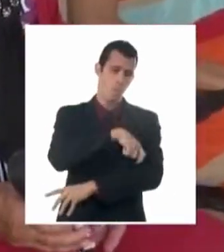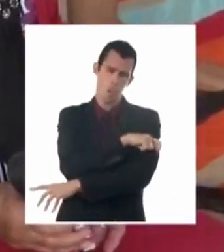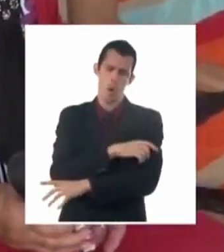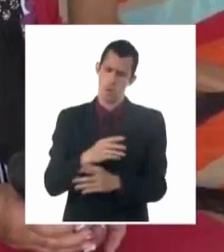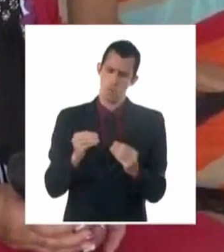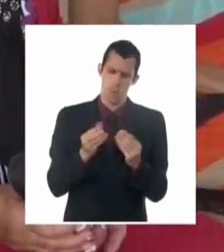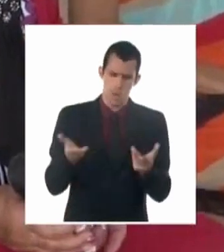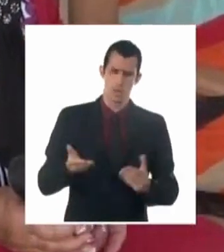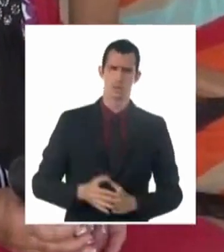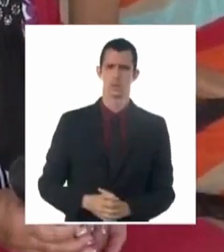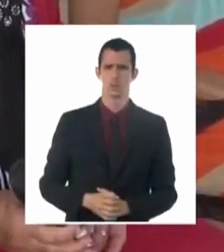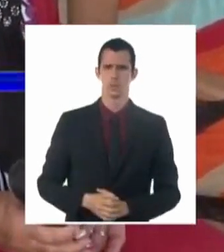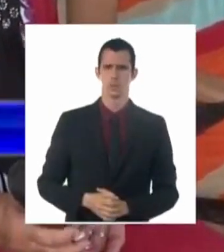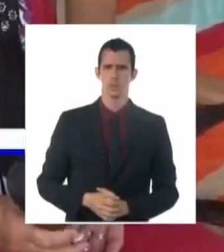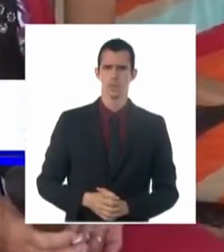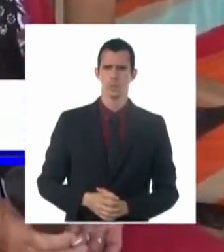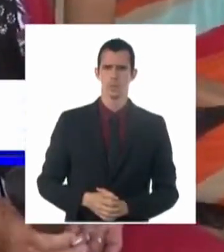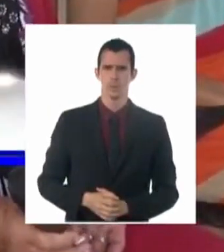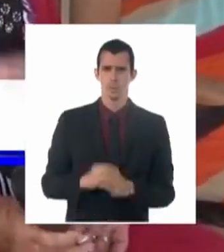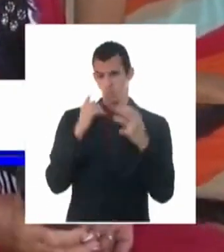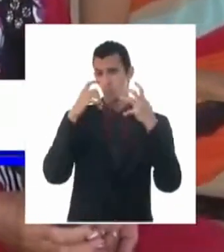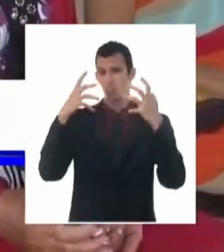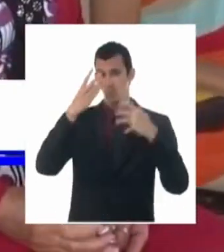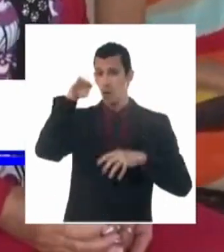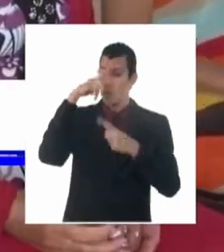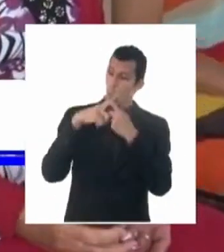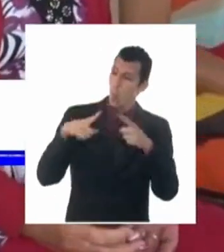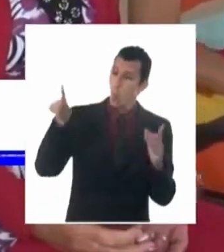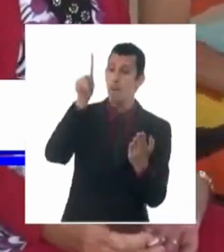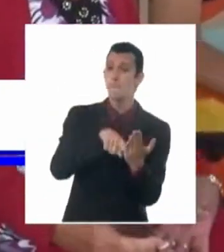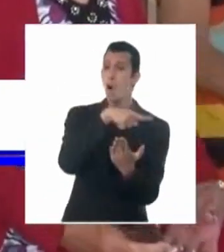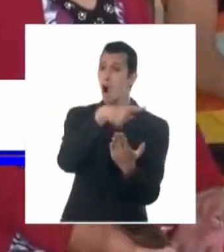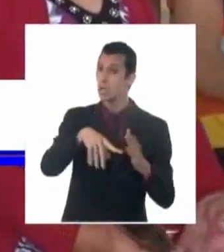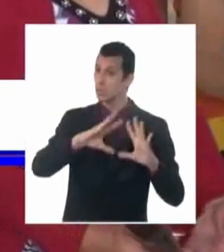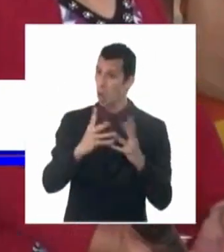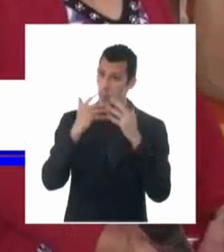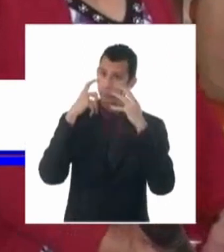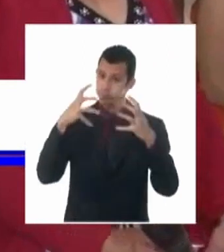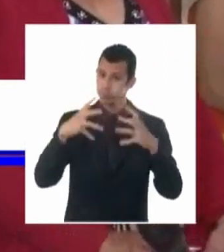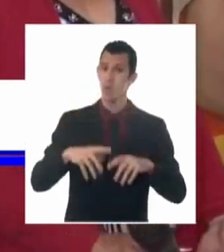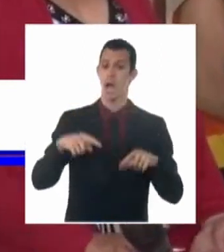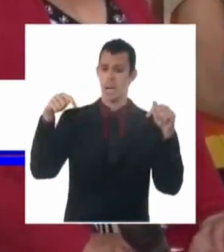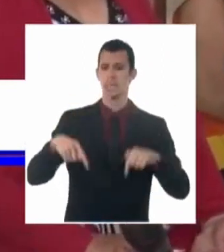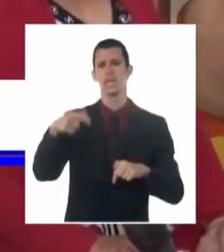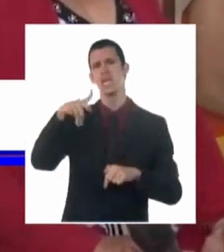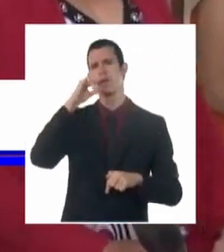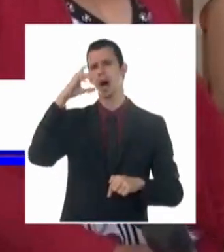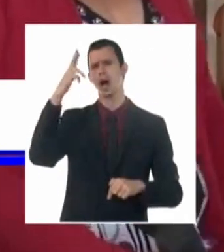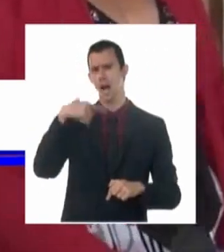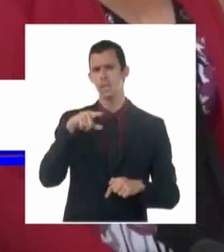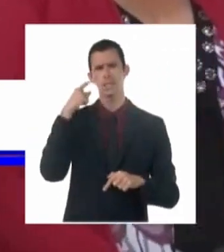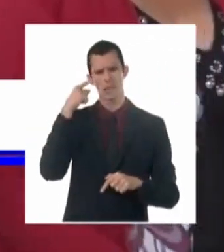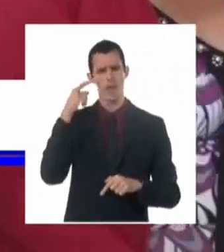y el alto por ciento de votación que se logró en el país y aquí en el propio Jíbara, demuestran que el pueblo,